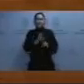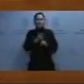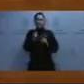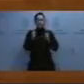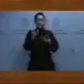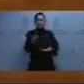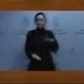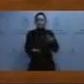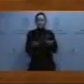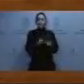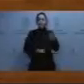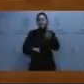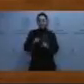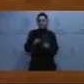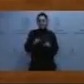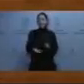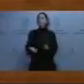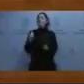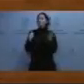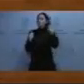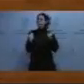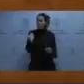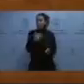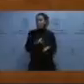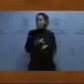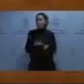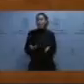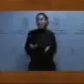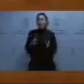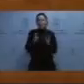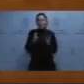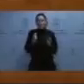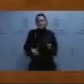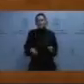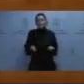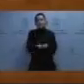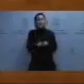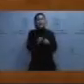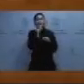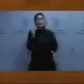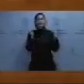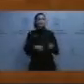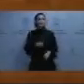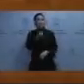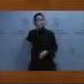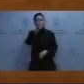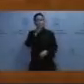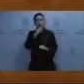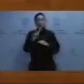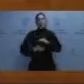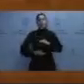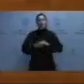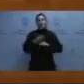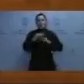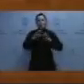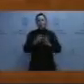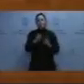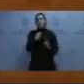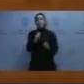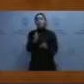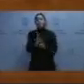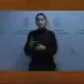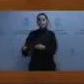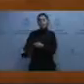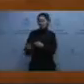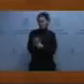grave problema. Ayer, de hecho, vivíamos el penúltimo acto de esta comedia socialista, cuando in extremis nos hacían llegar a los portavoces